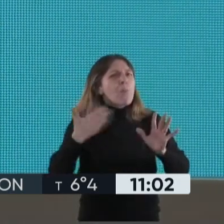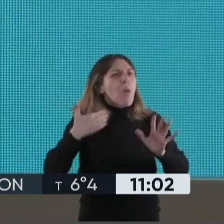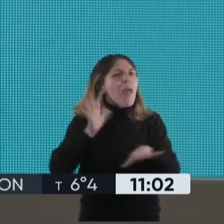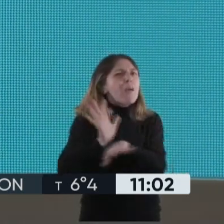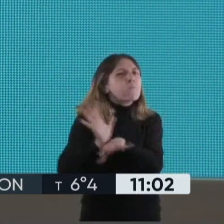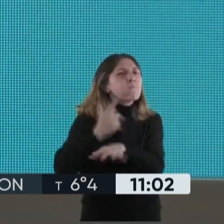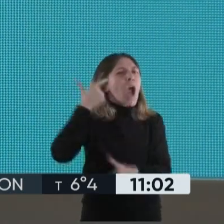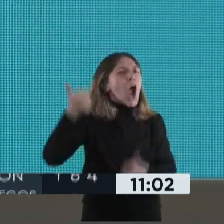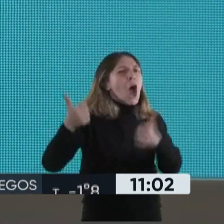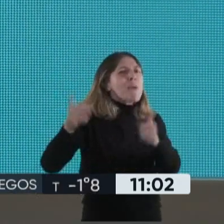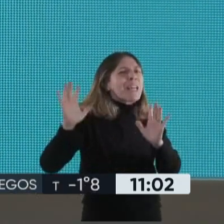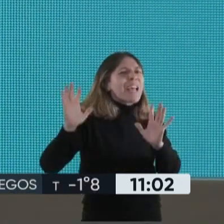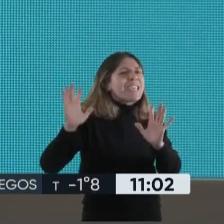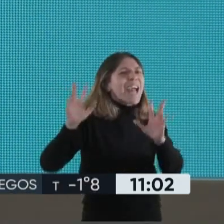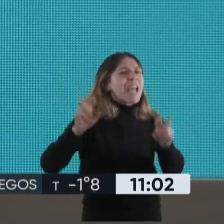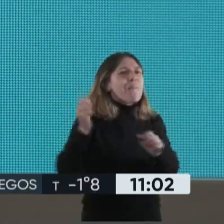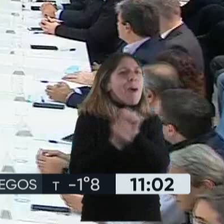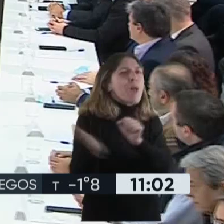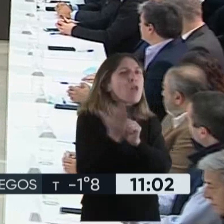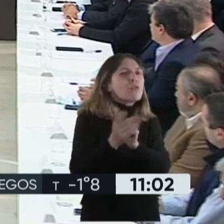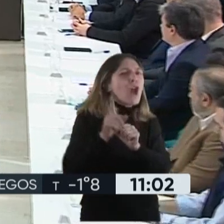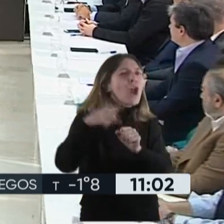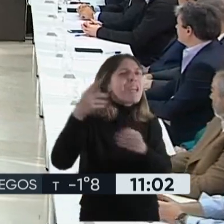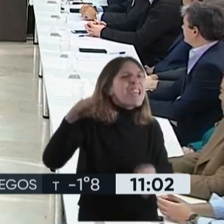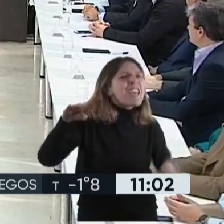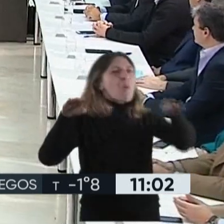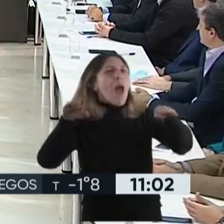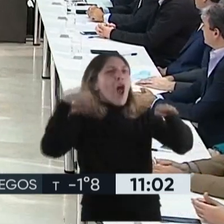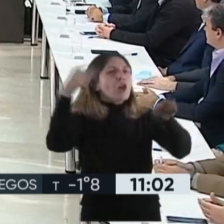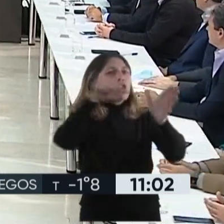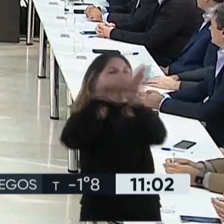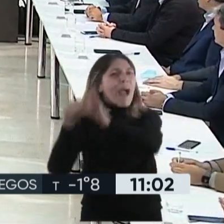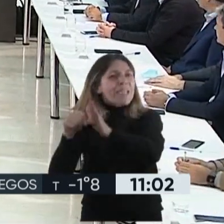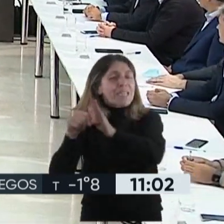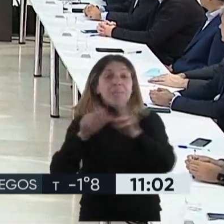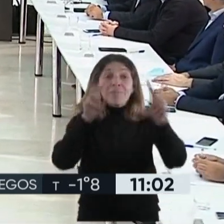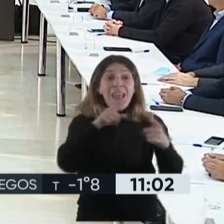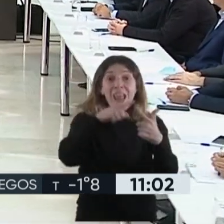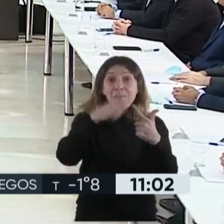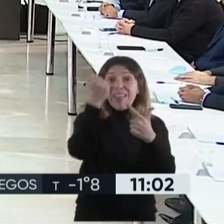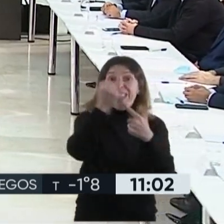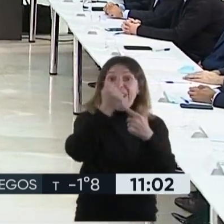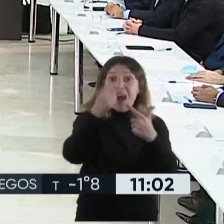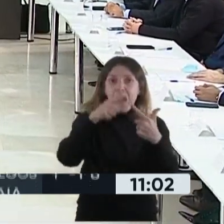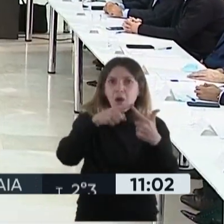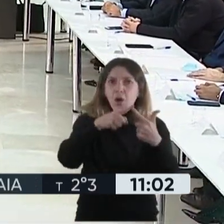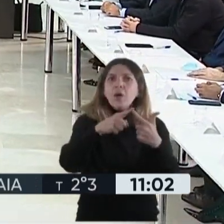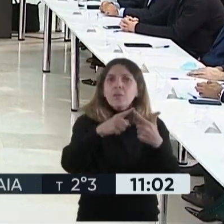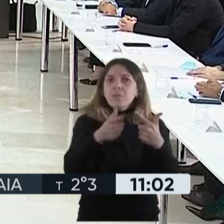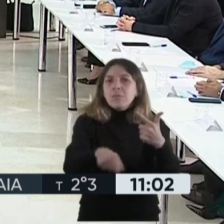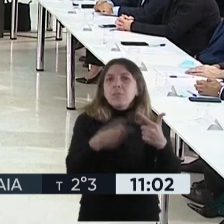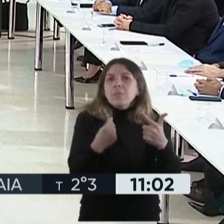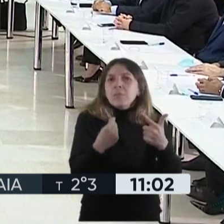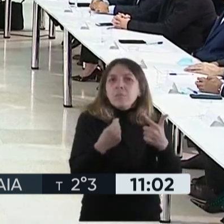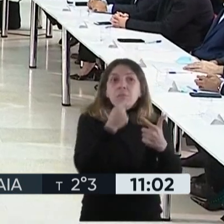competitividad en toda nuestra estructura productiva. Desde lo laboral, lo que permitiría esa mayor competitividad